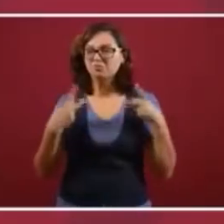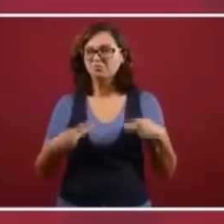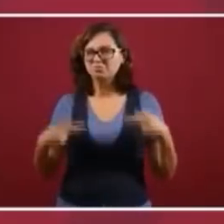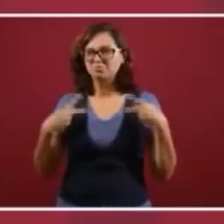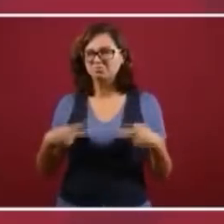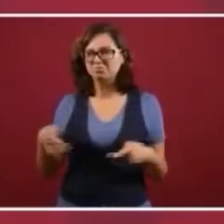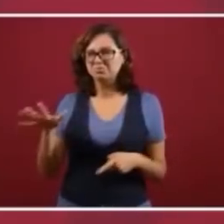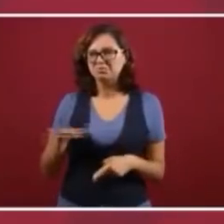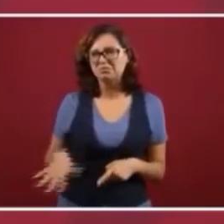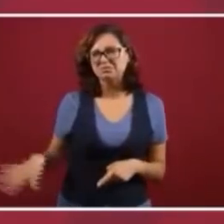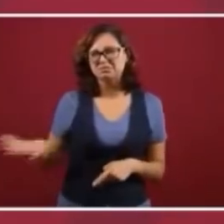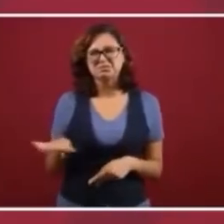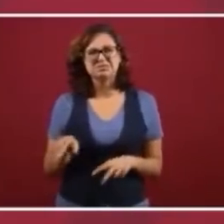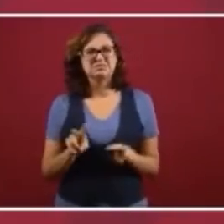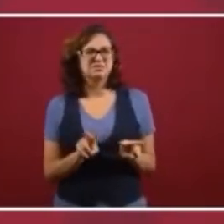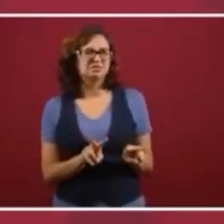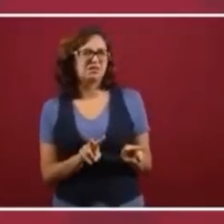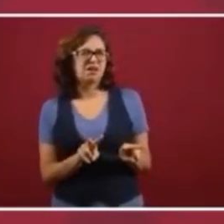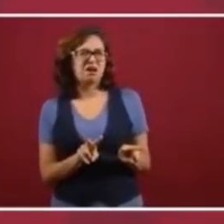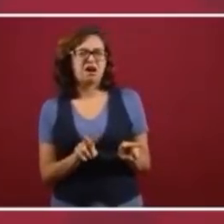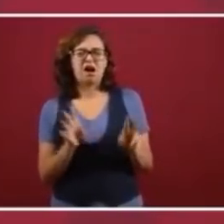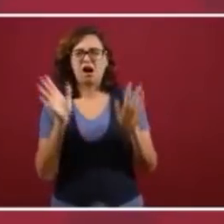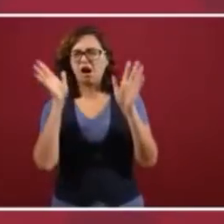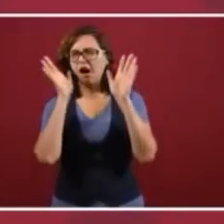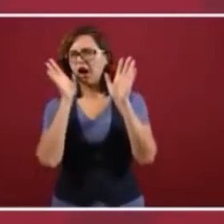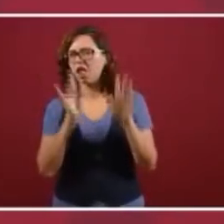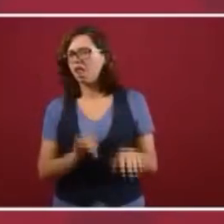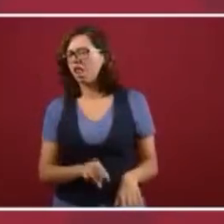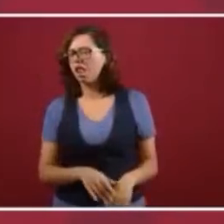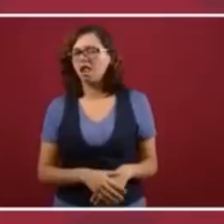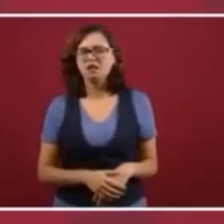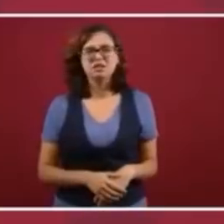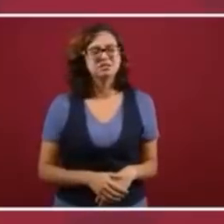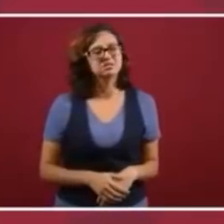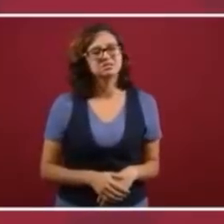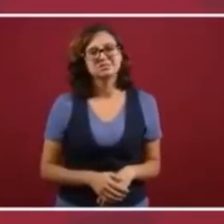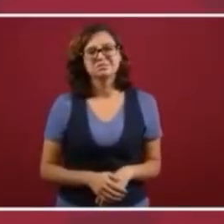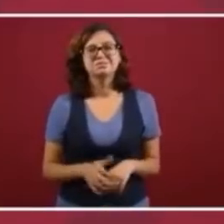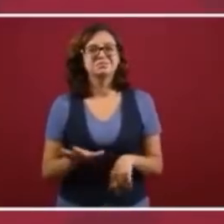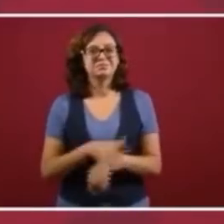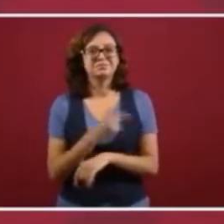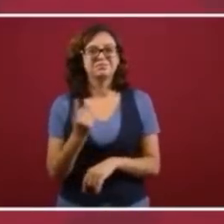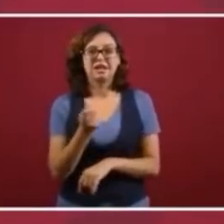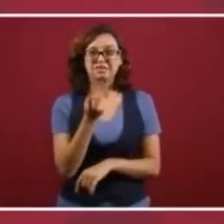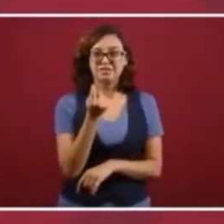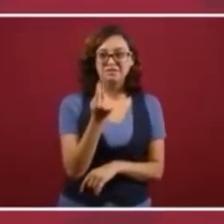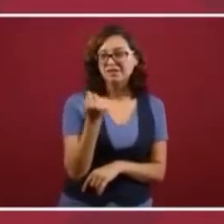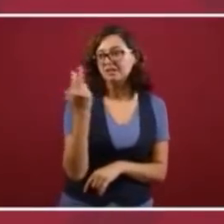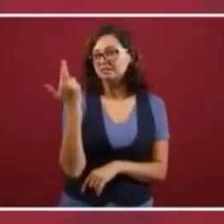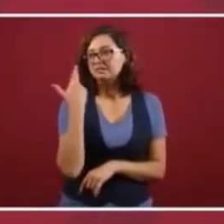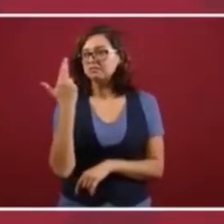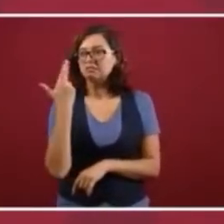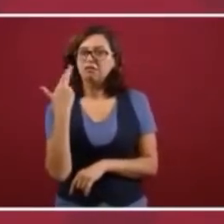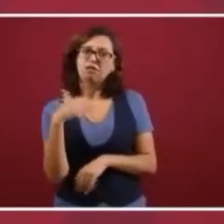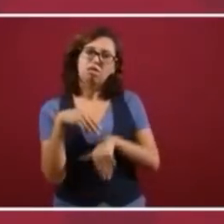ese sometimiento de los medios a grupos de intereses creados?